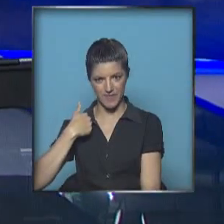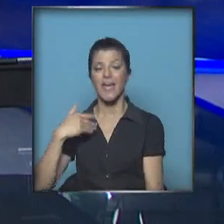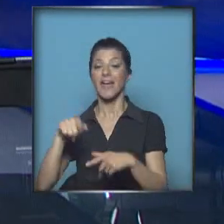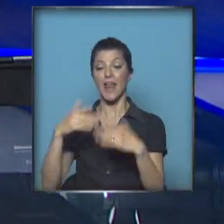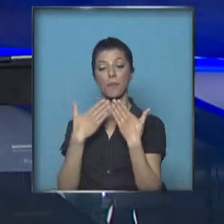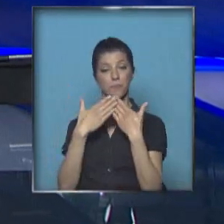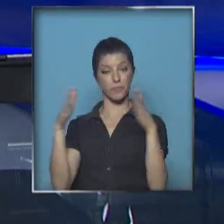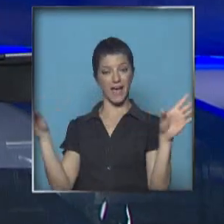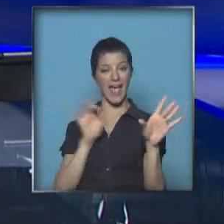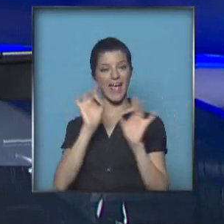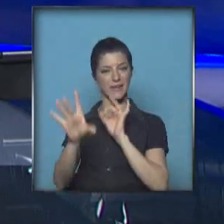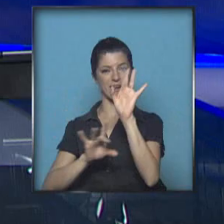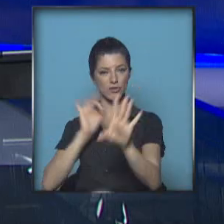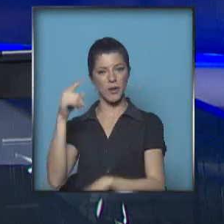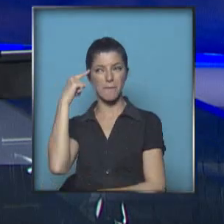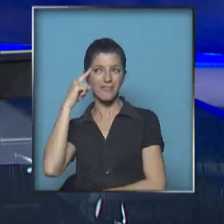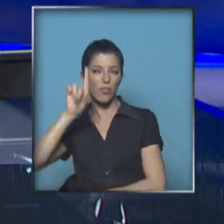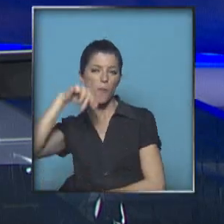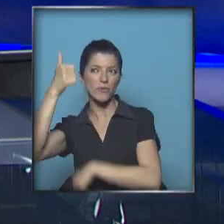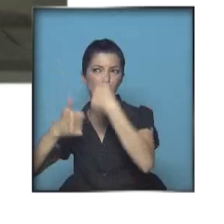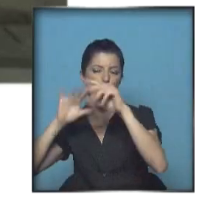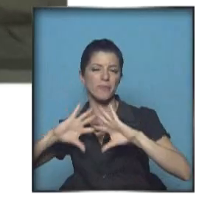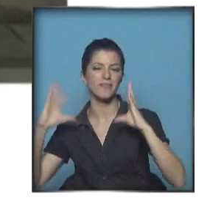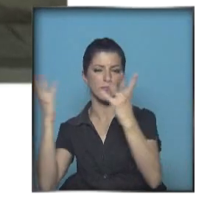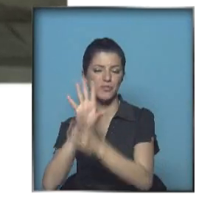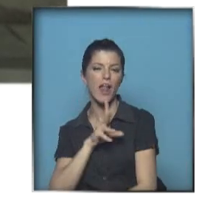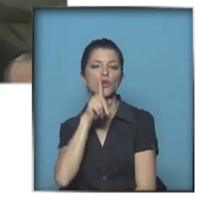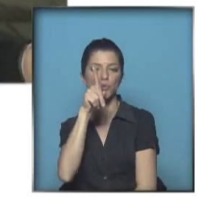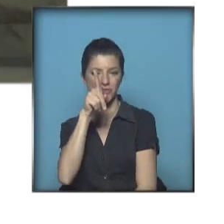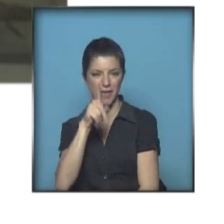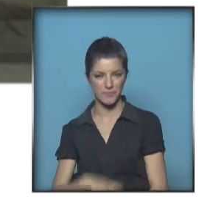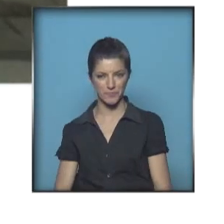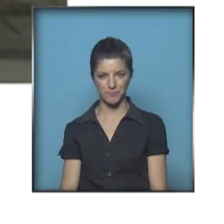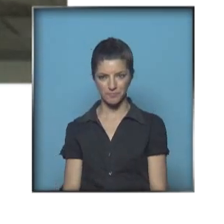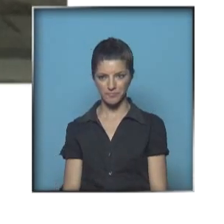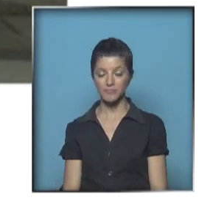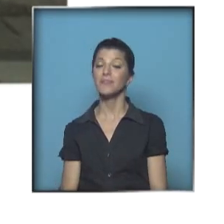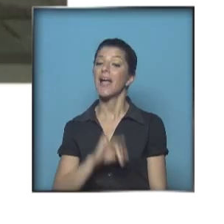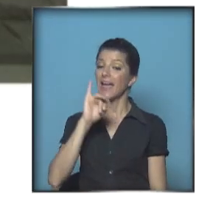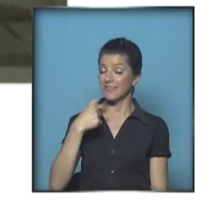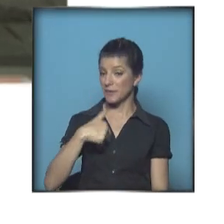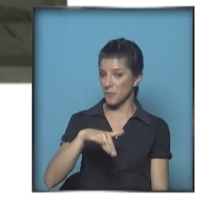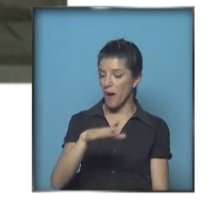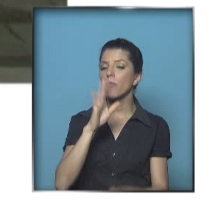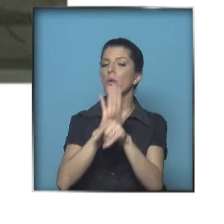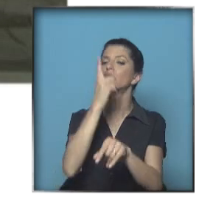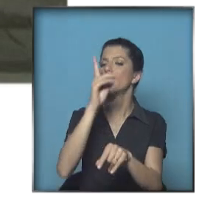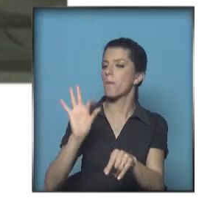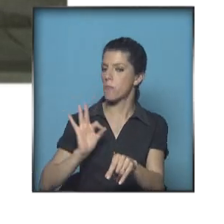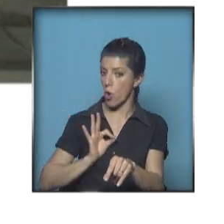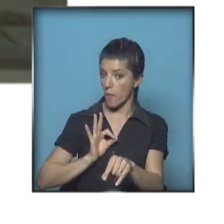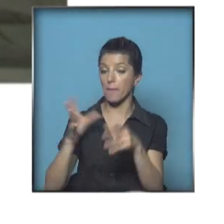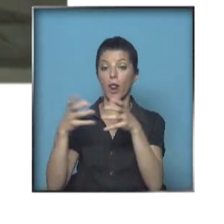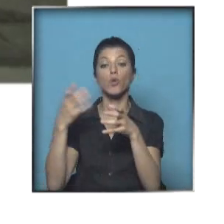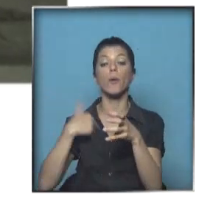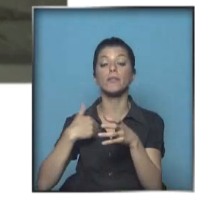de las eliminatorias para el Mundial de Rusia. Mariano. Sí, Pablo, esto es lo que va a ser una prueba para el seleccionado del Tata Martino,